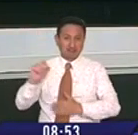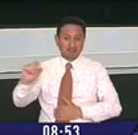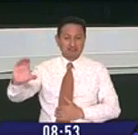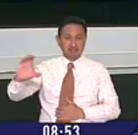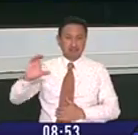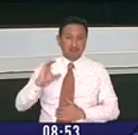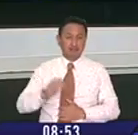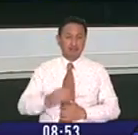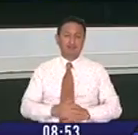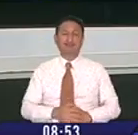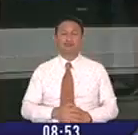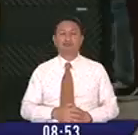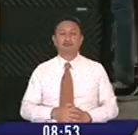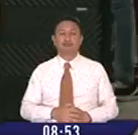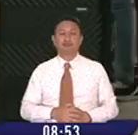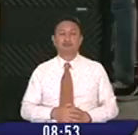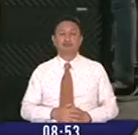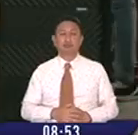calidad de vida.